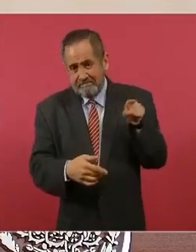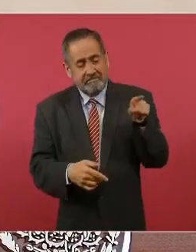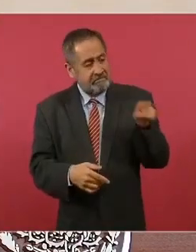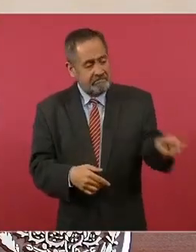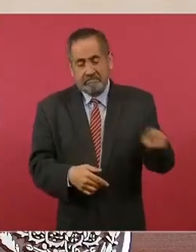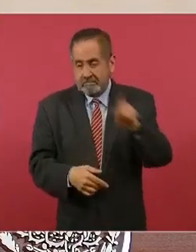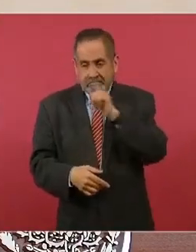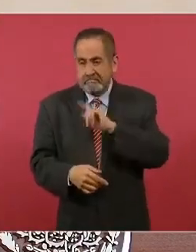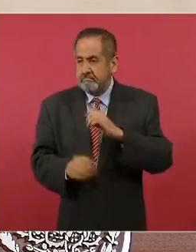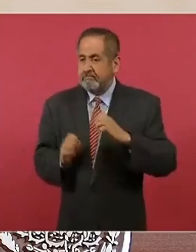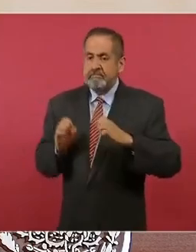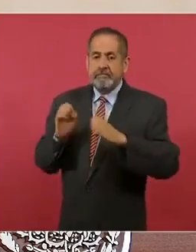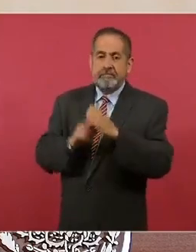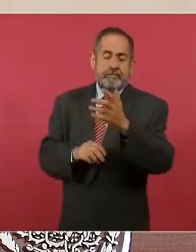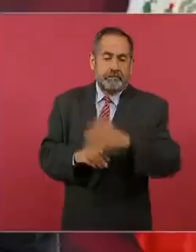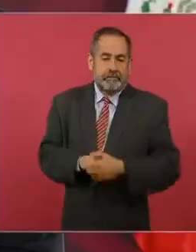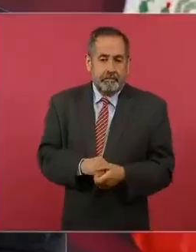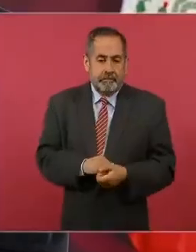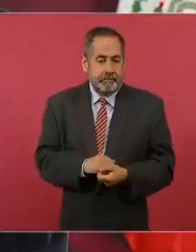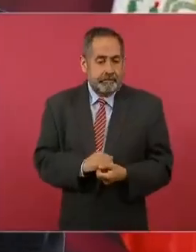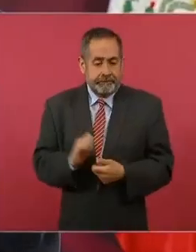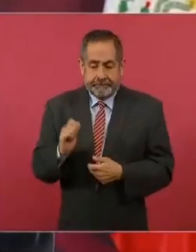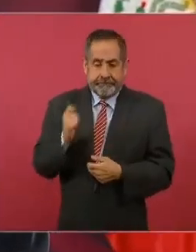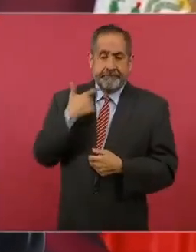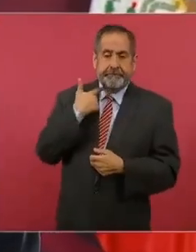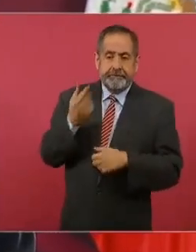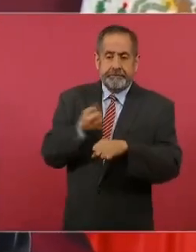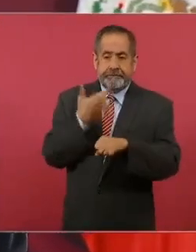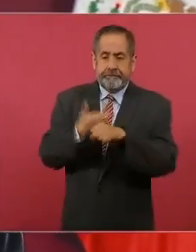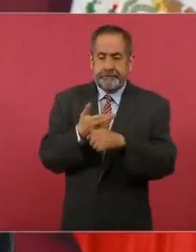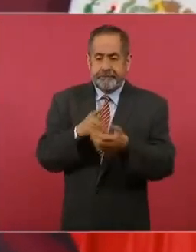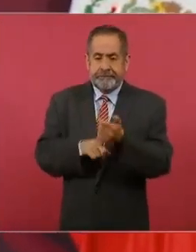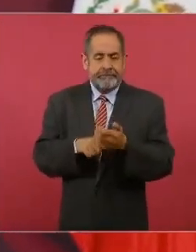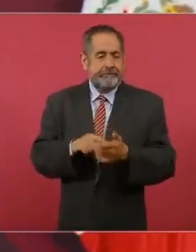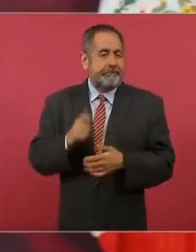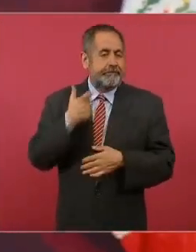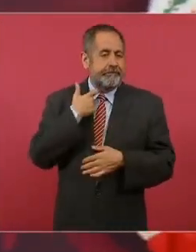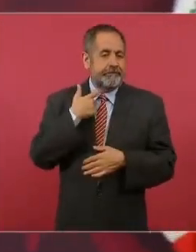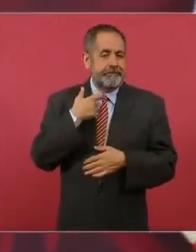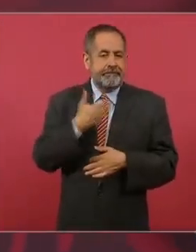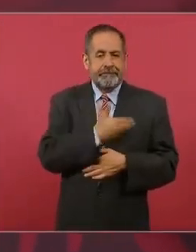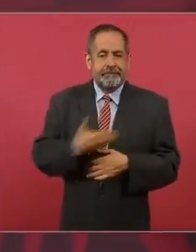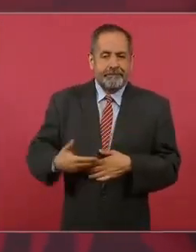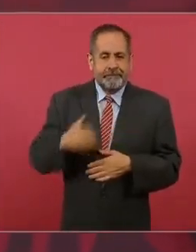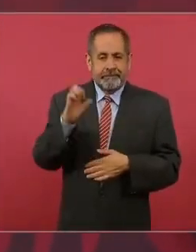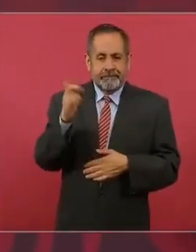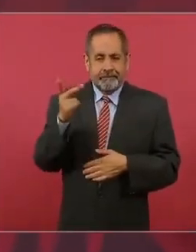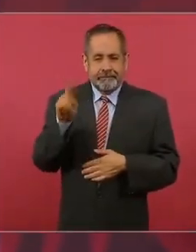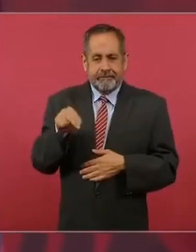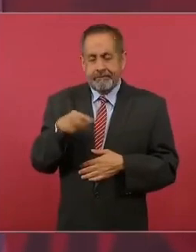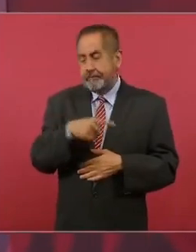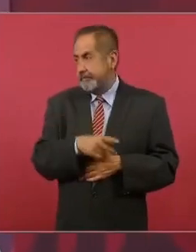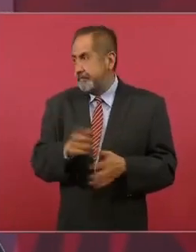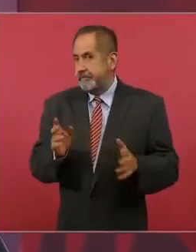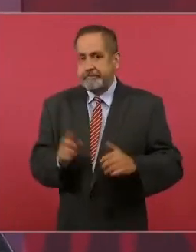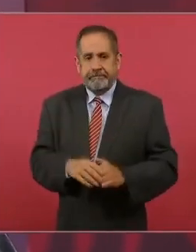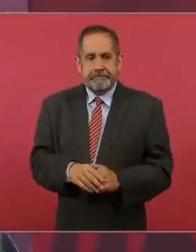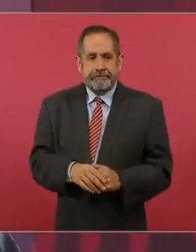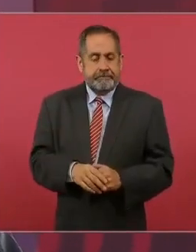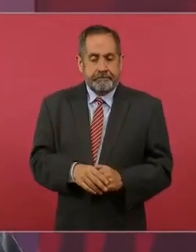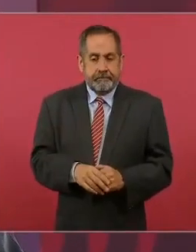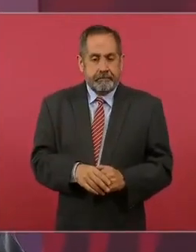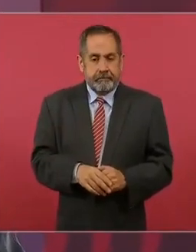utilizaron. El último secretario de Hacienda del gobierno del presidente Peña Nieto,